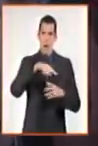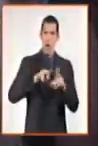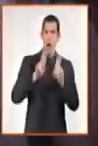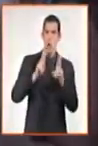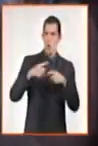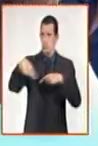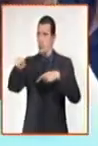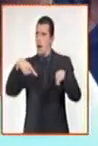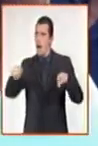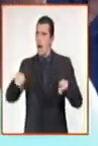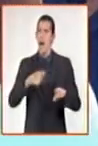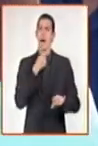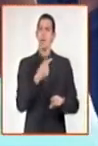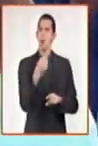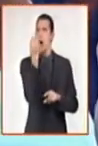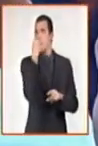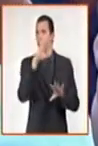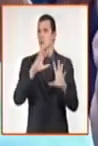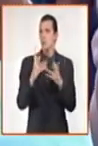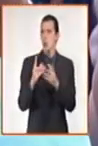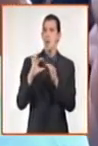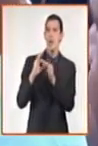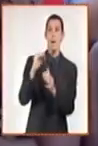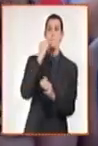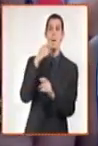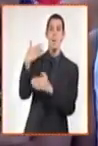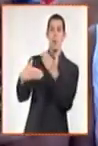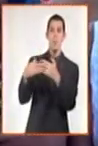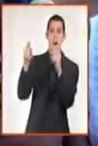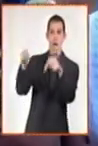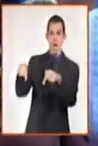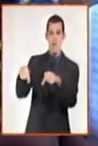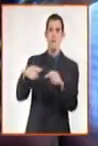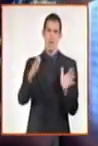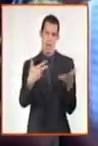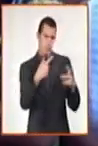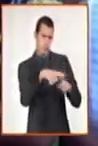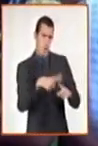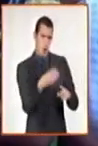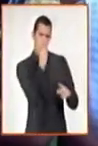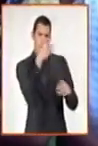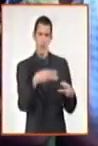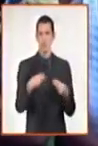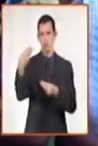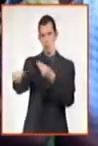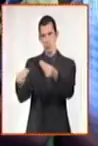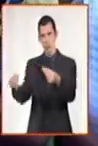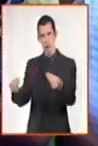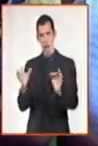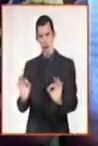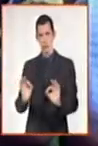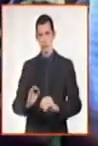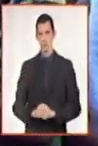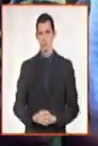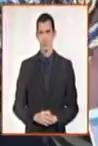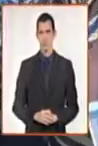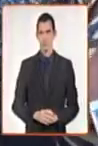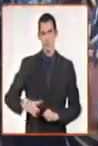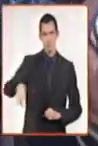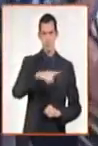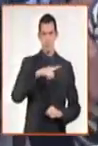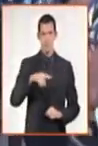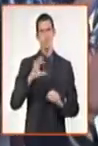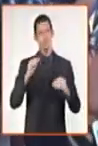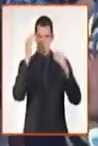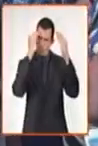reserva para los lugares afectados. Los habitantes de la comunidad destacaron también la atención recibida en todo momento de la